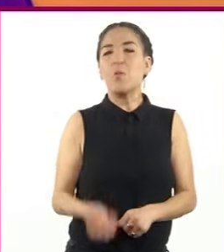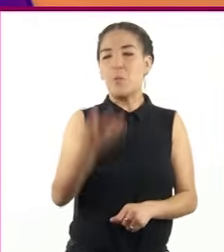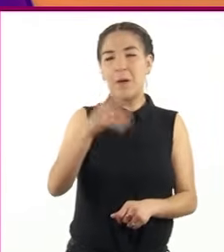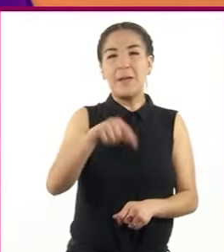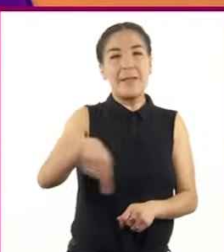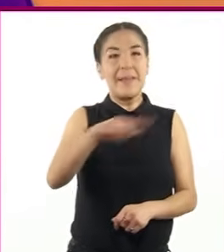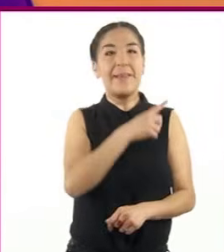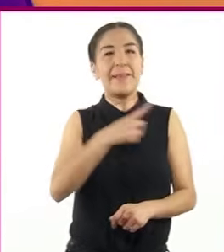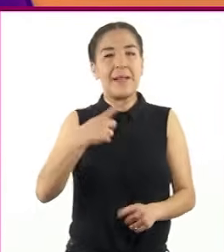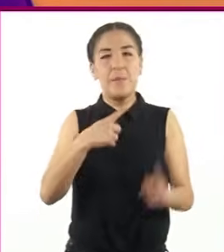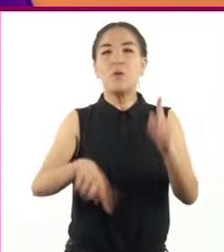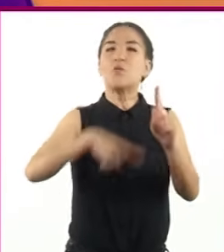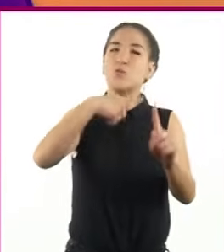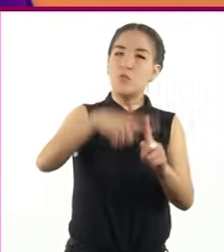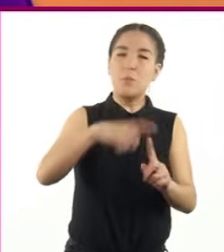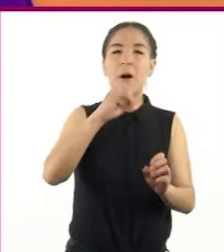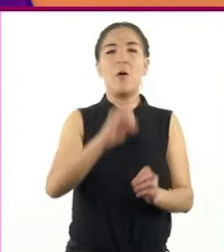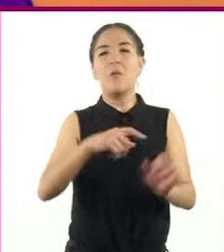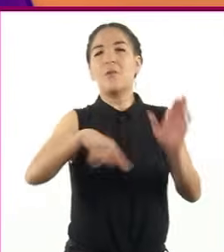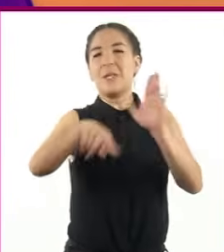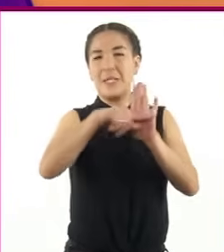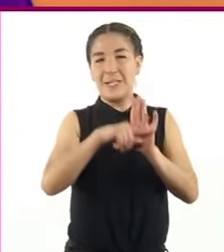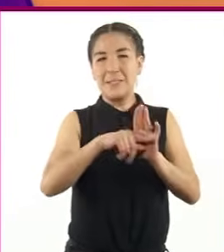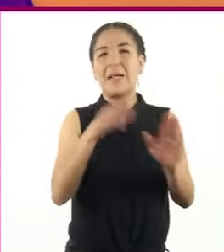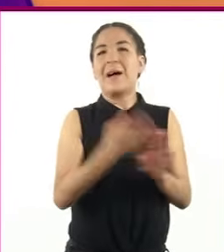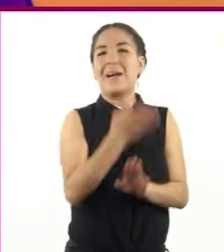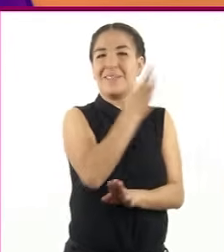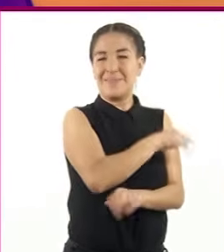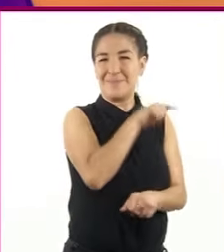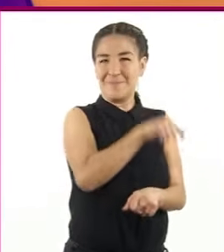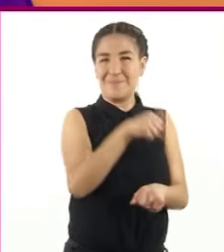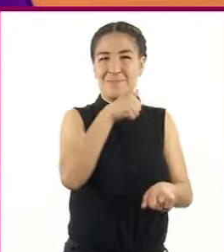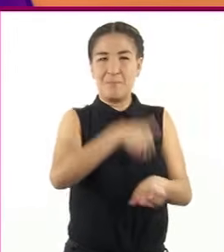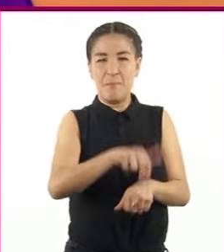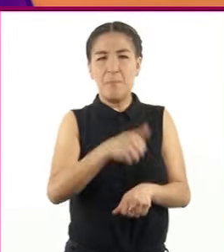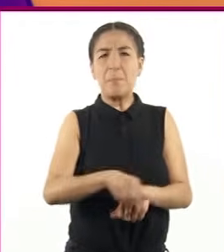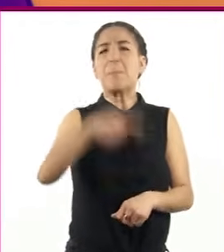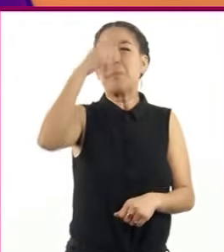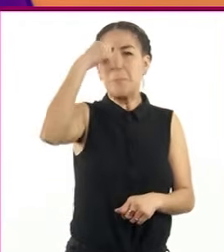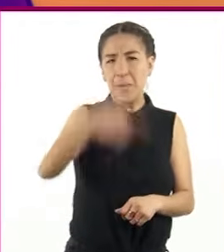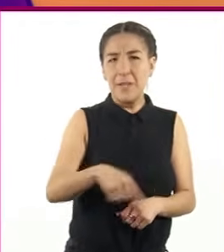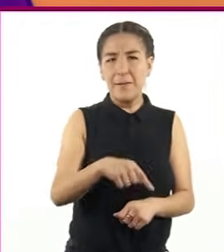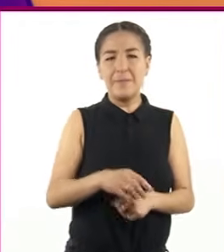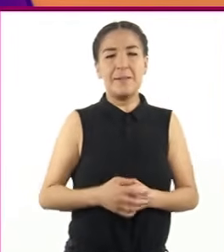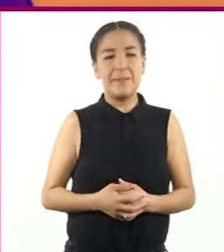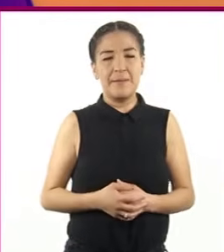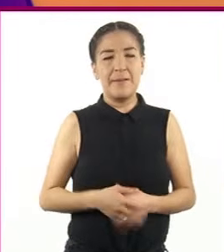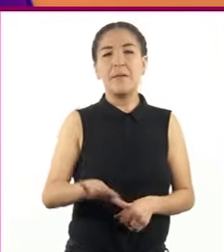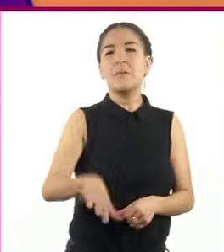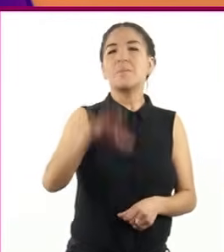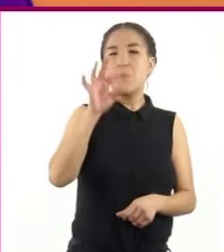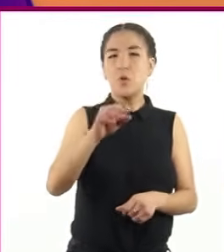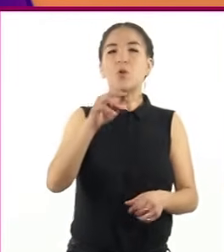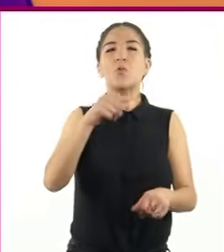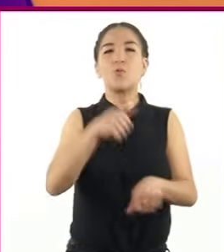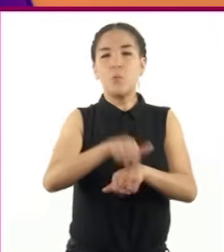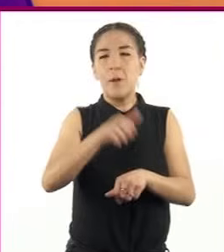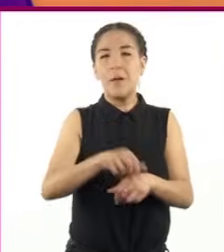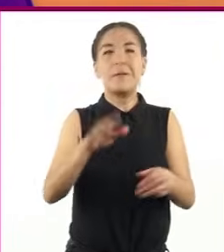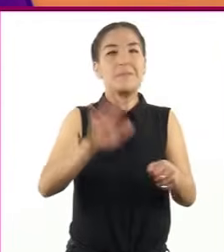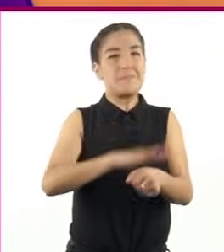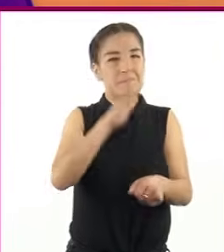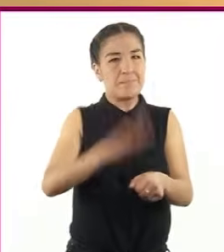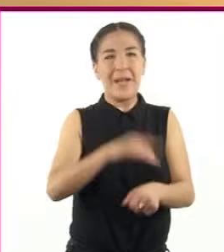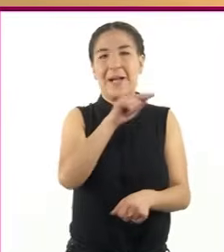debe sumar o restar del producto anterior, con la finalidad de obtener el número correspondiente a la